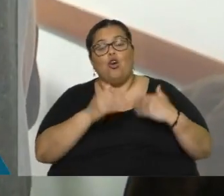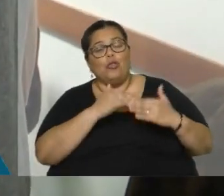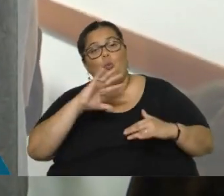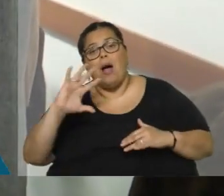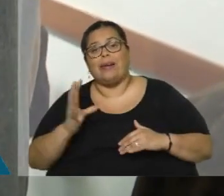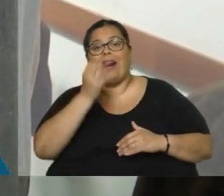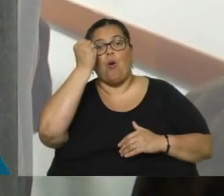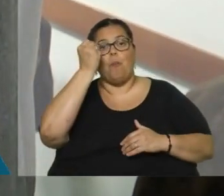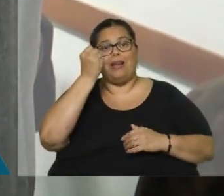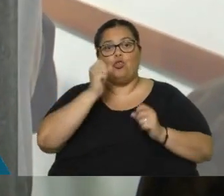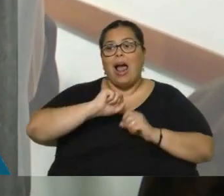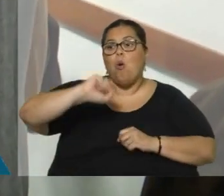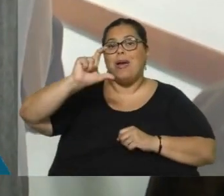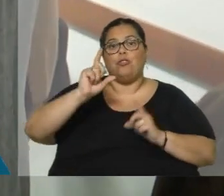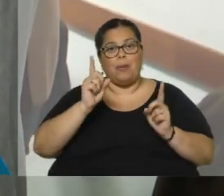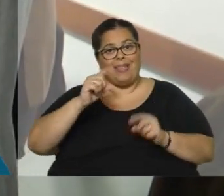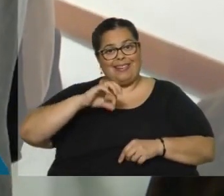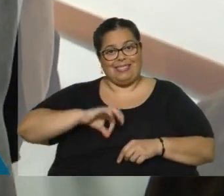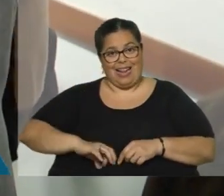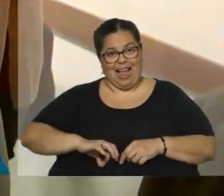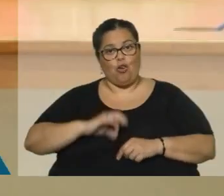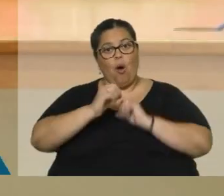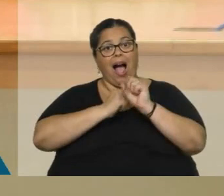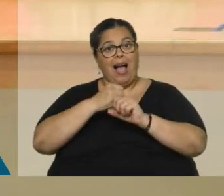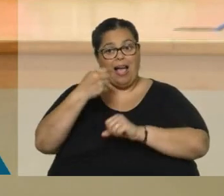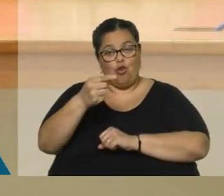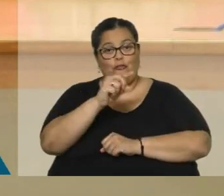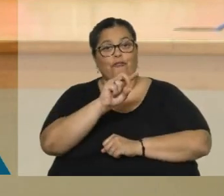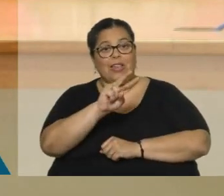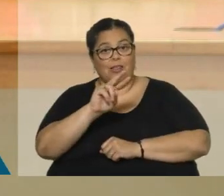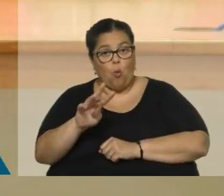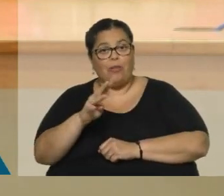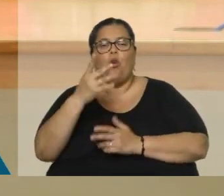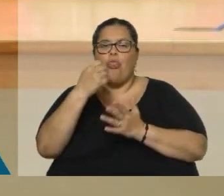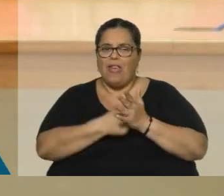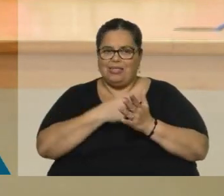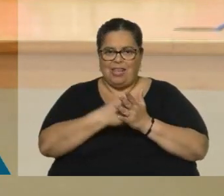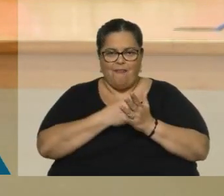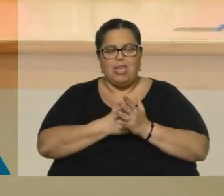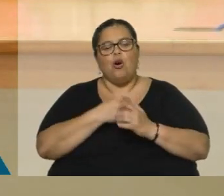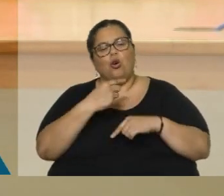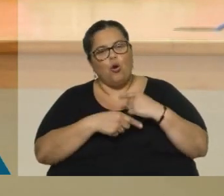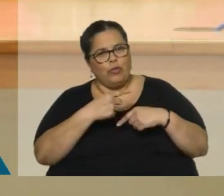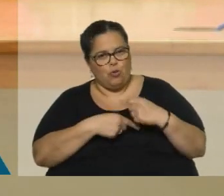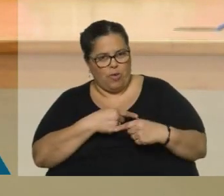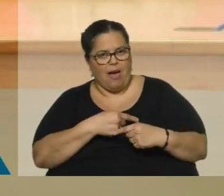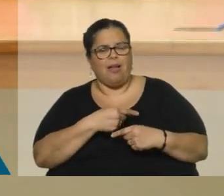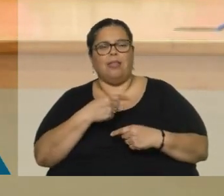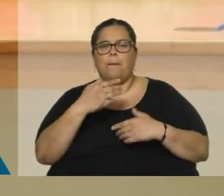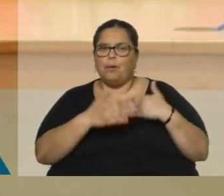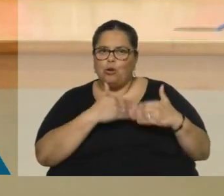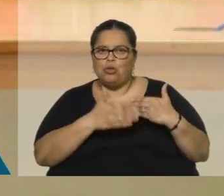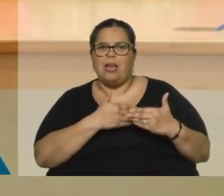aumento de salarios. Para el año 2024, obviamente hay un desafío, que es la continuidad en el